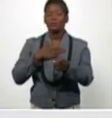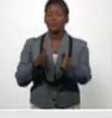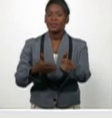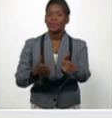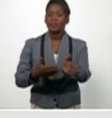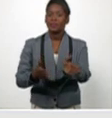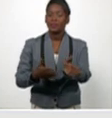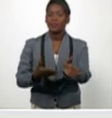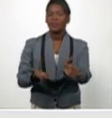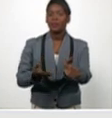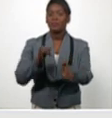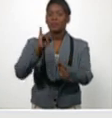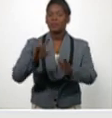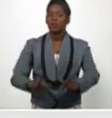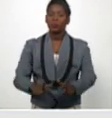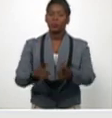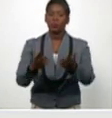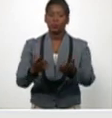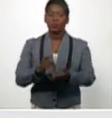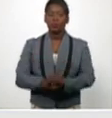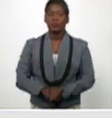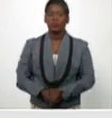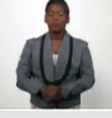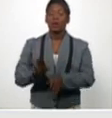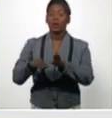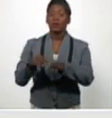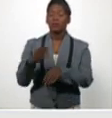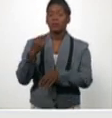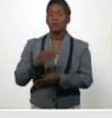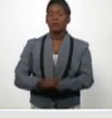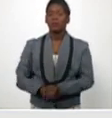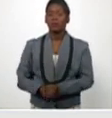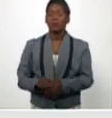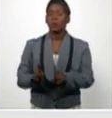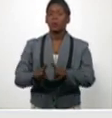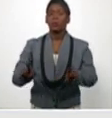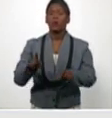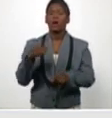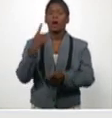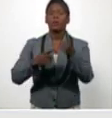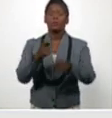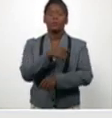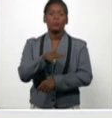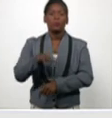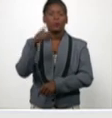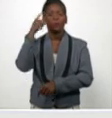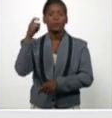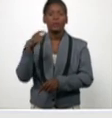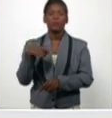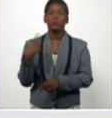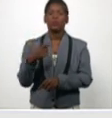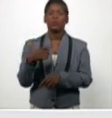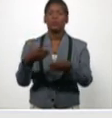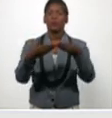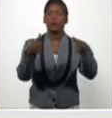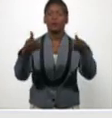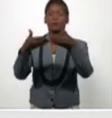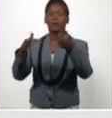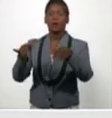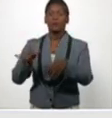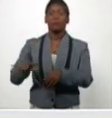yo pudiera decir, y tal vez una persona, no, pero fue que se abrió los viajes, sí, se abrió los viajes, pero no se cumplió con lo que estaba